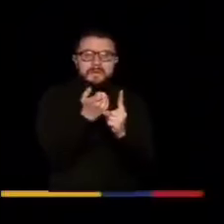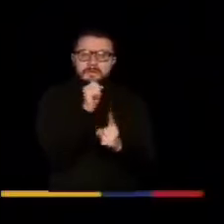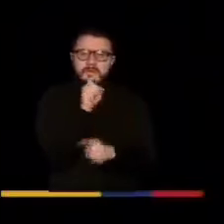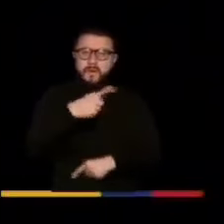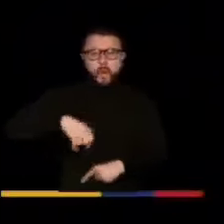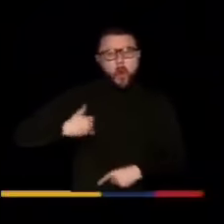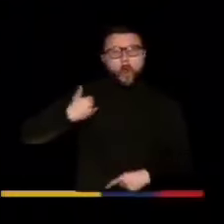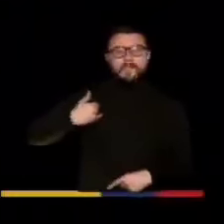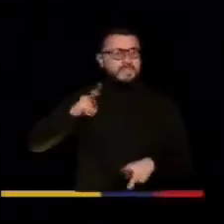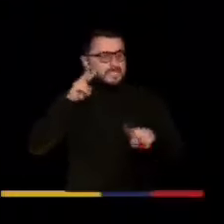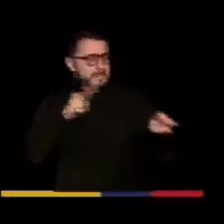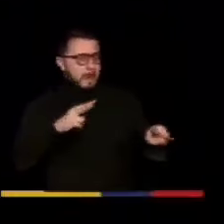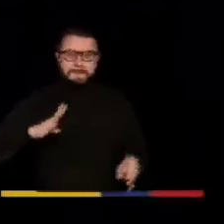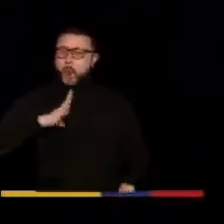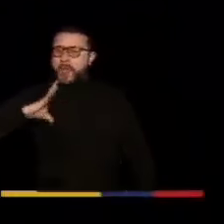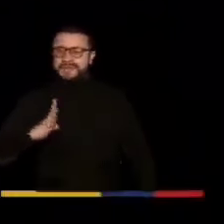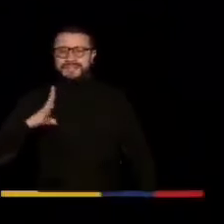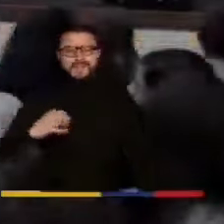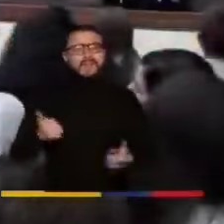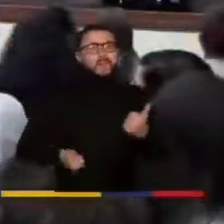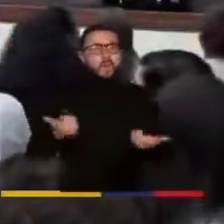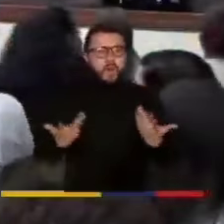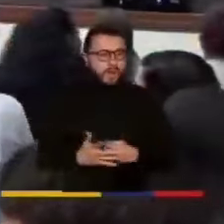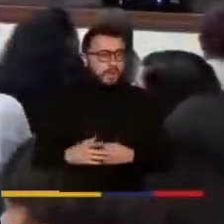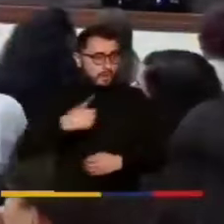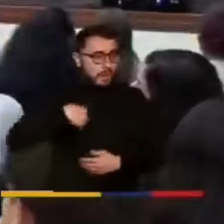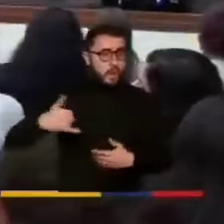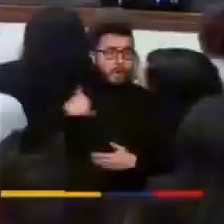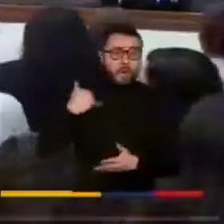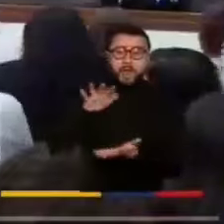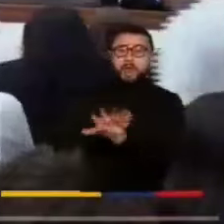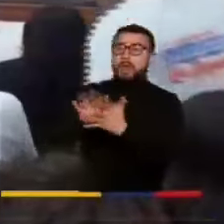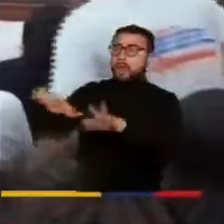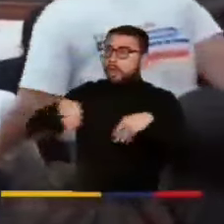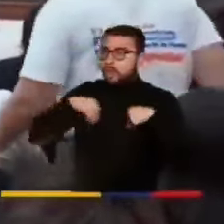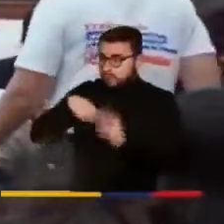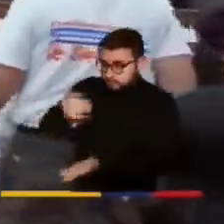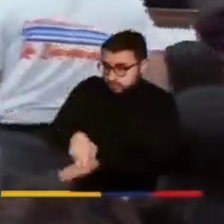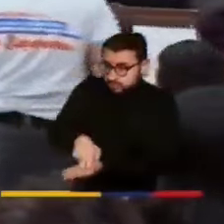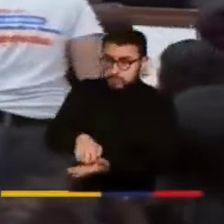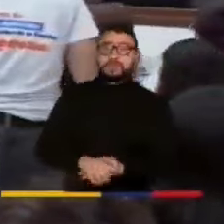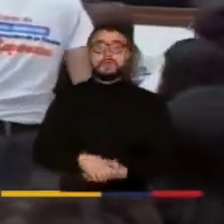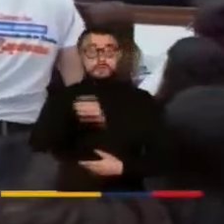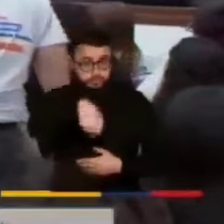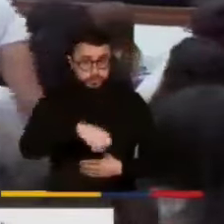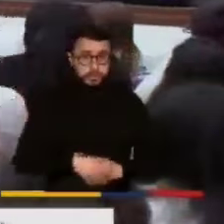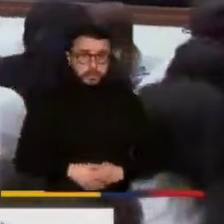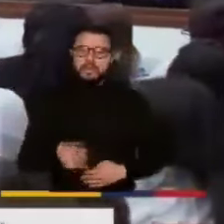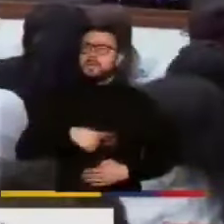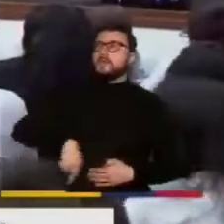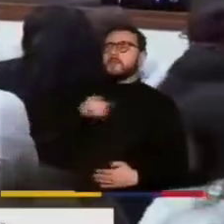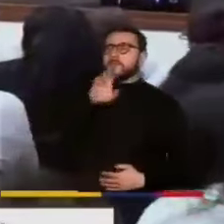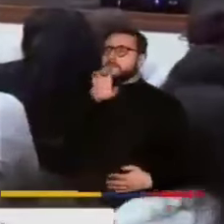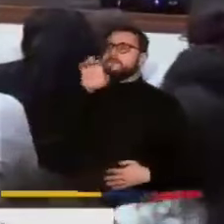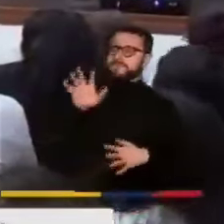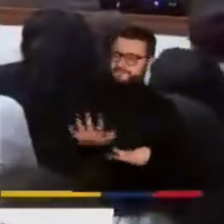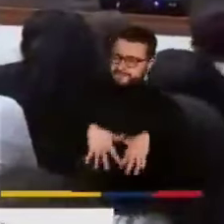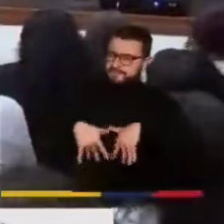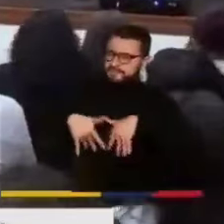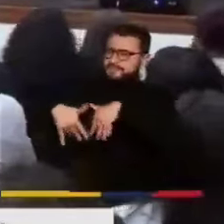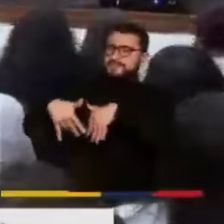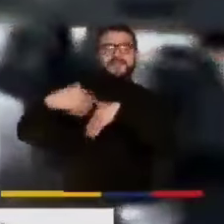de los jóvenes y las jóvenes? Que no se dejan arrodillar, que gritan y protestan, que tienen dignidad,